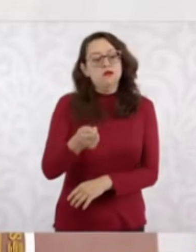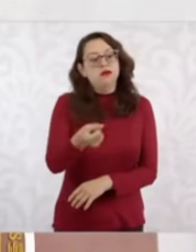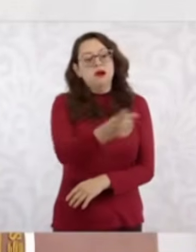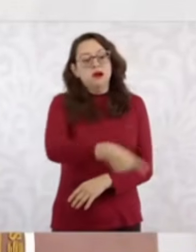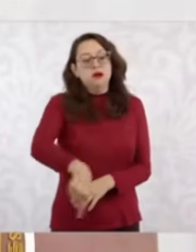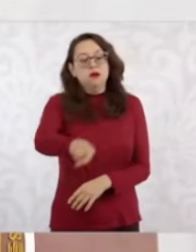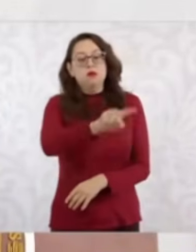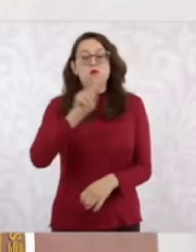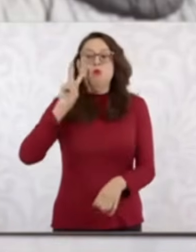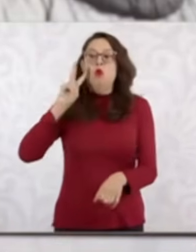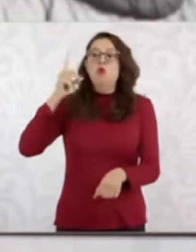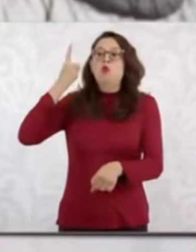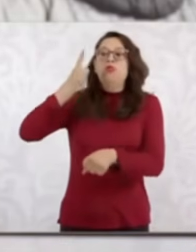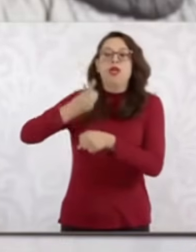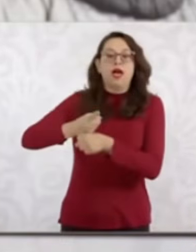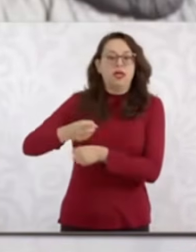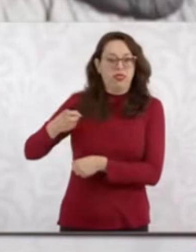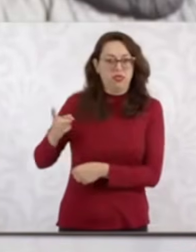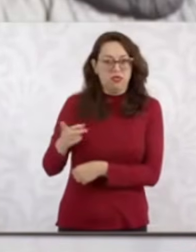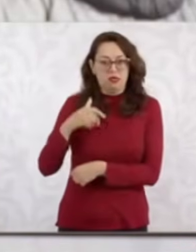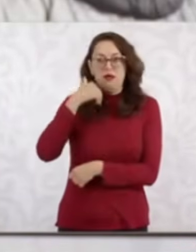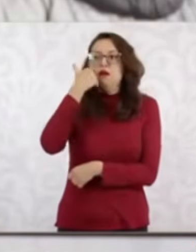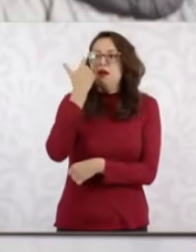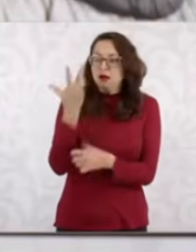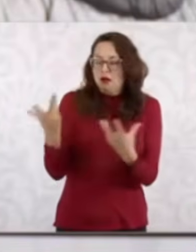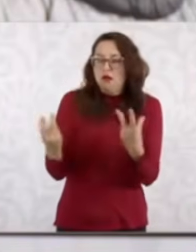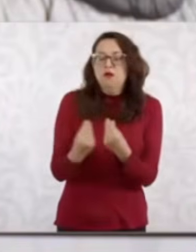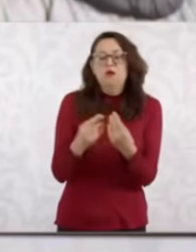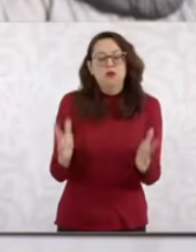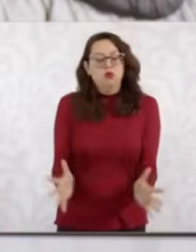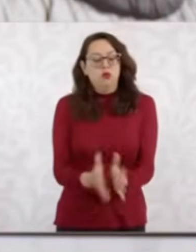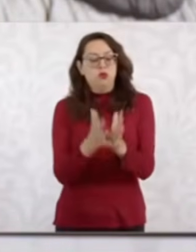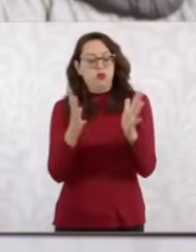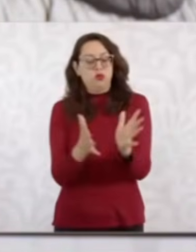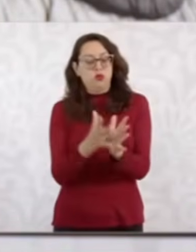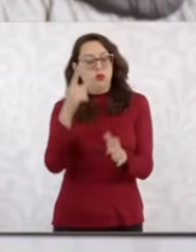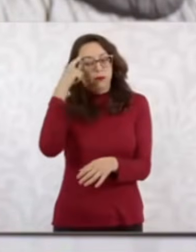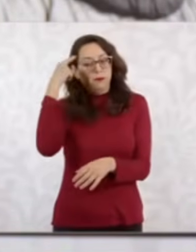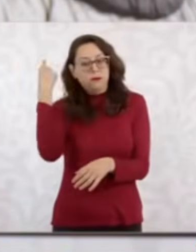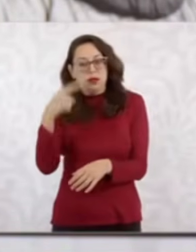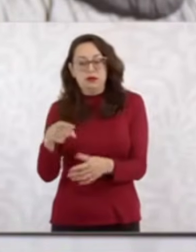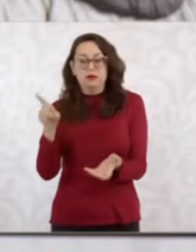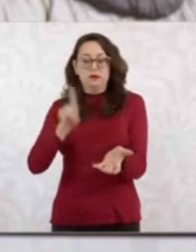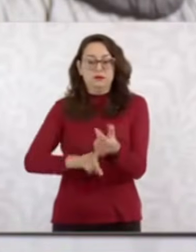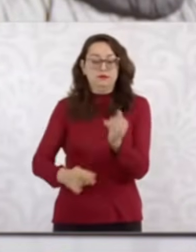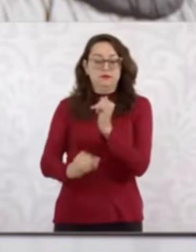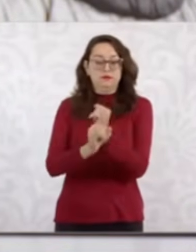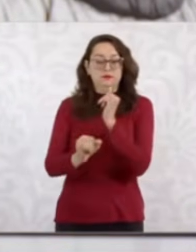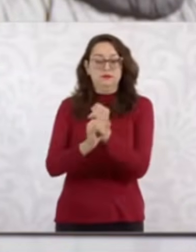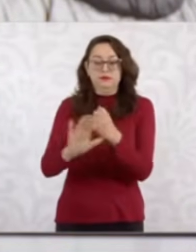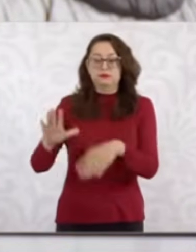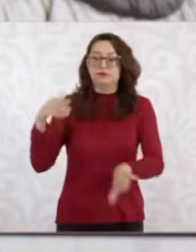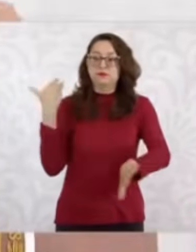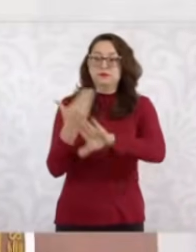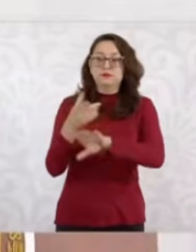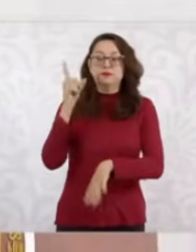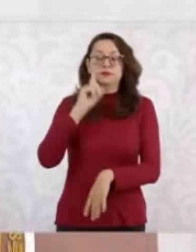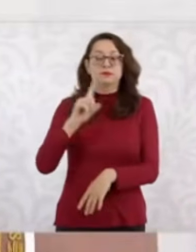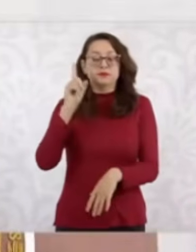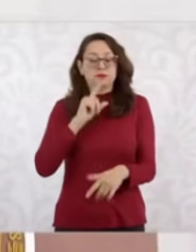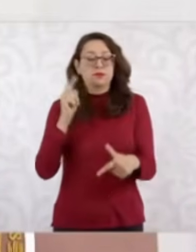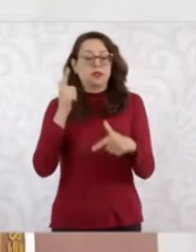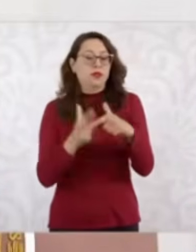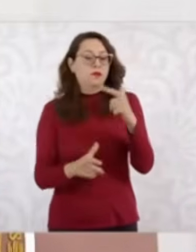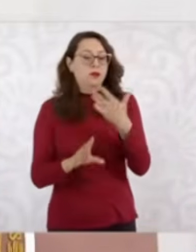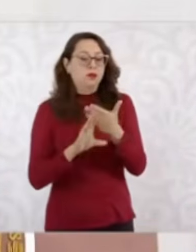voluntariamente para prevenir y atender la violencia digital contra las mujeres. Y los otros temas me parece